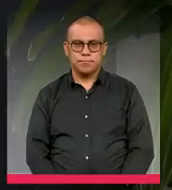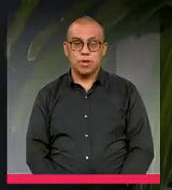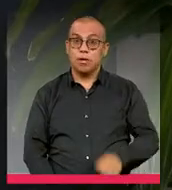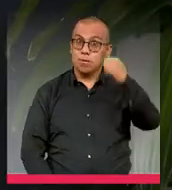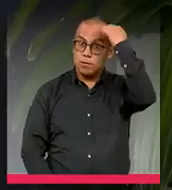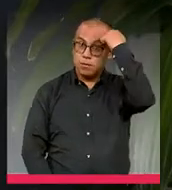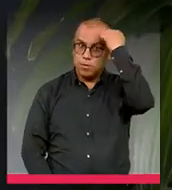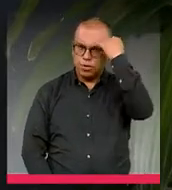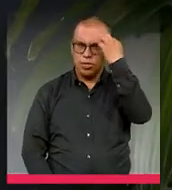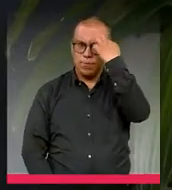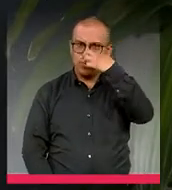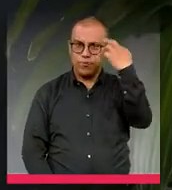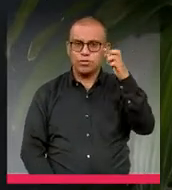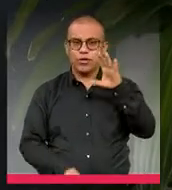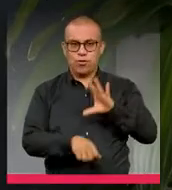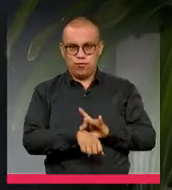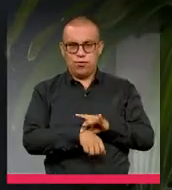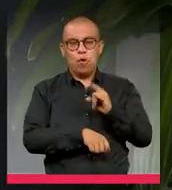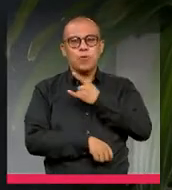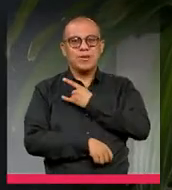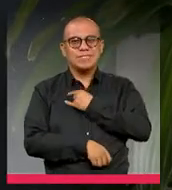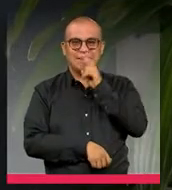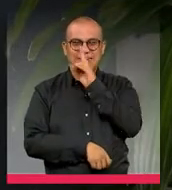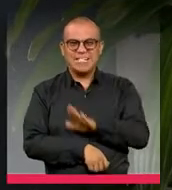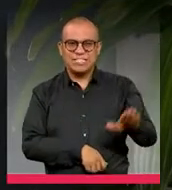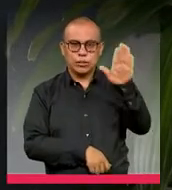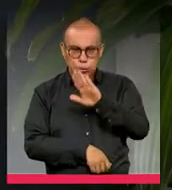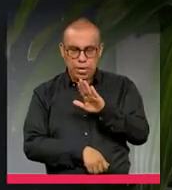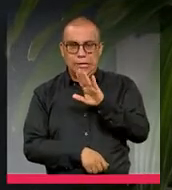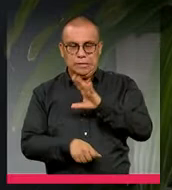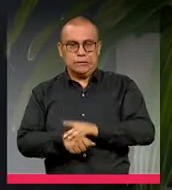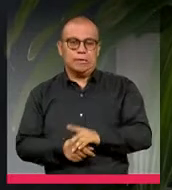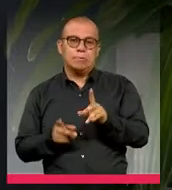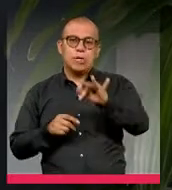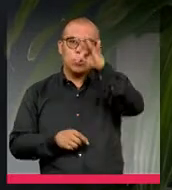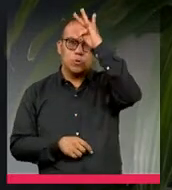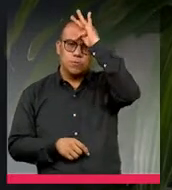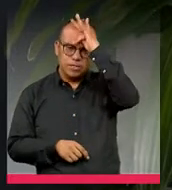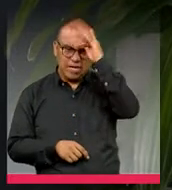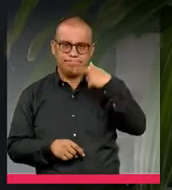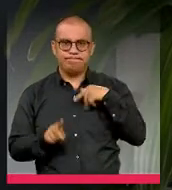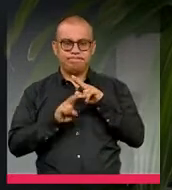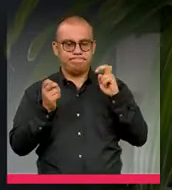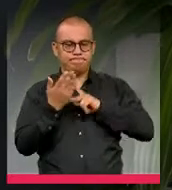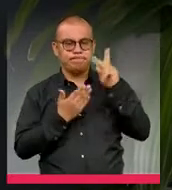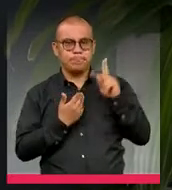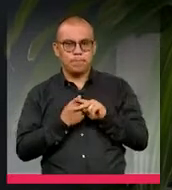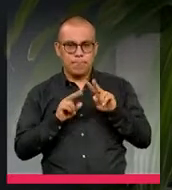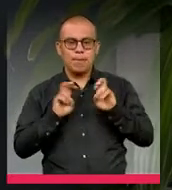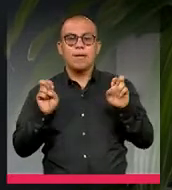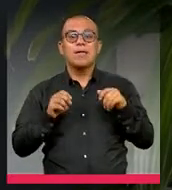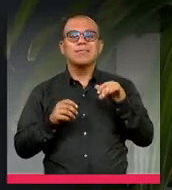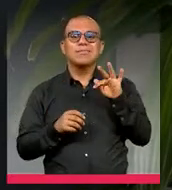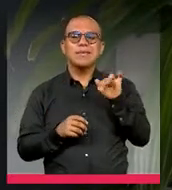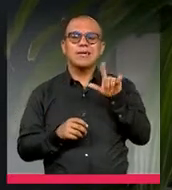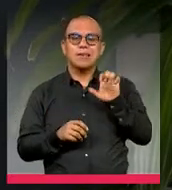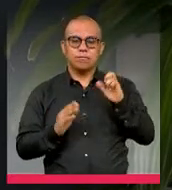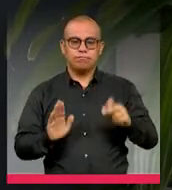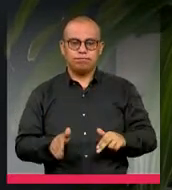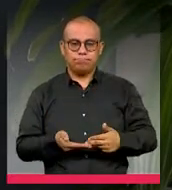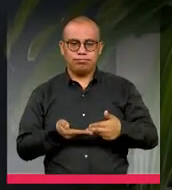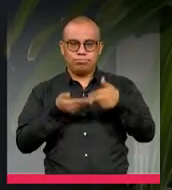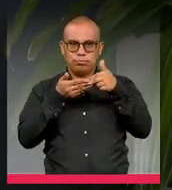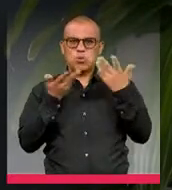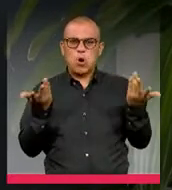Docentes y profesionales de la Universidad Nacional de Colombia y el Hospital Universitario pondrán en marcha un programa de telerehabilitación para pacientes